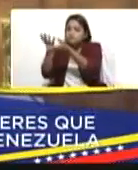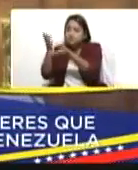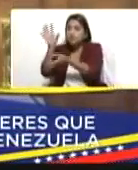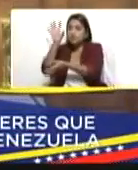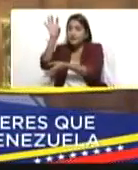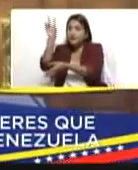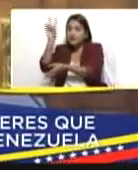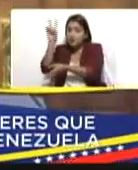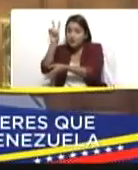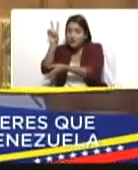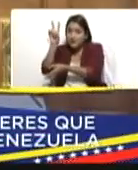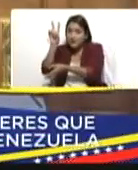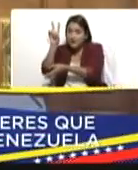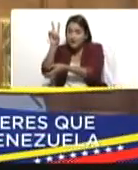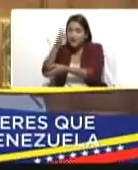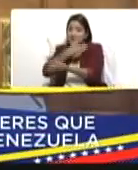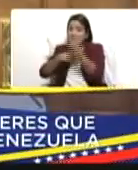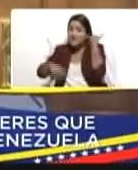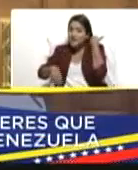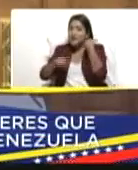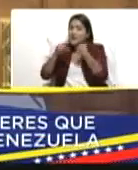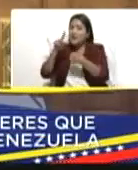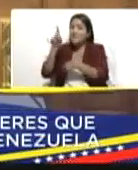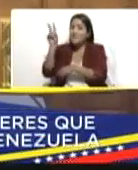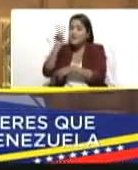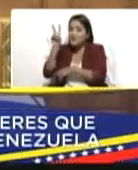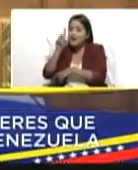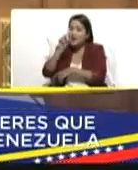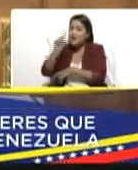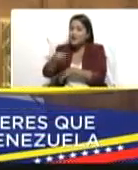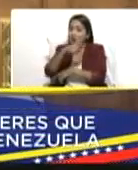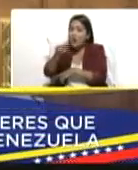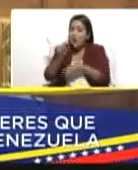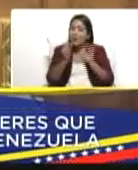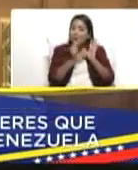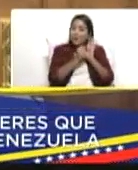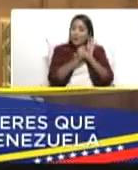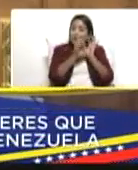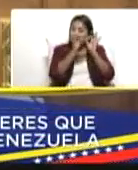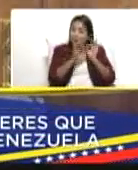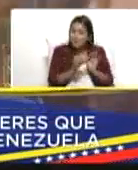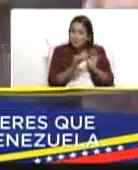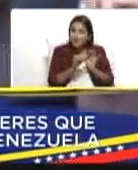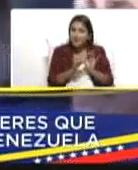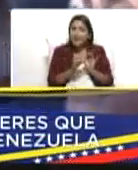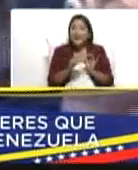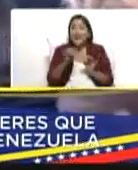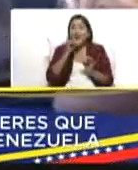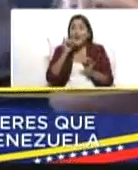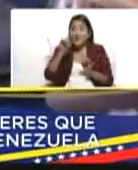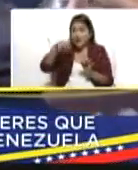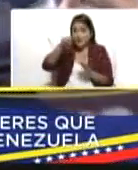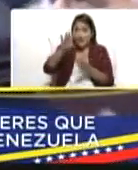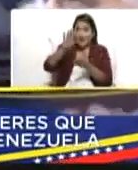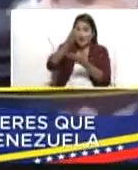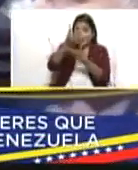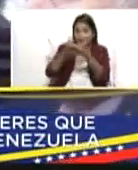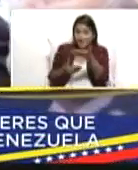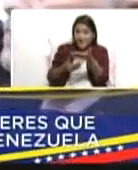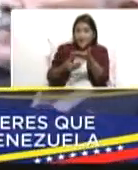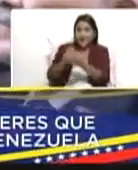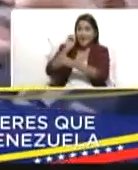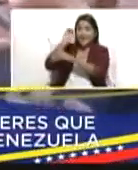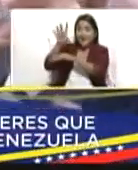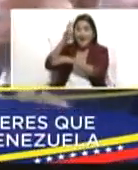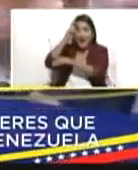presidente pasó el examen O no pasó el examen si quieren me dan una copia de los informes que manden a las cancillerías